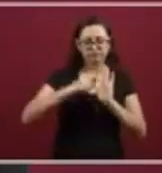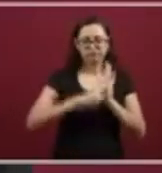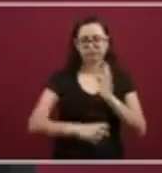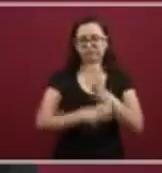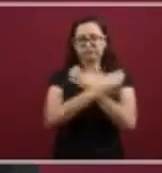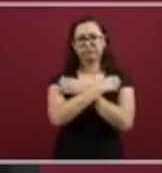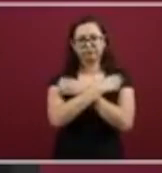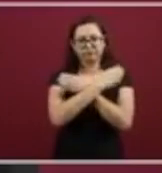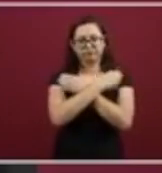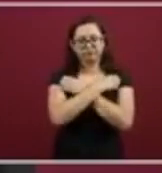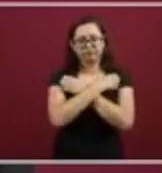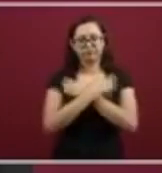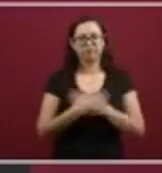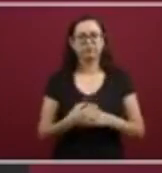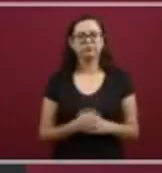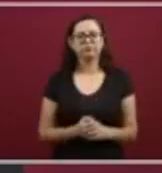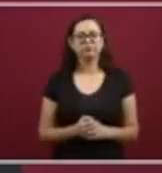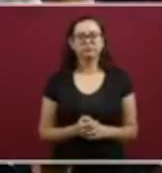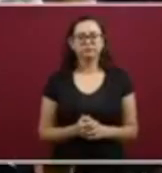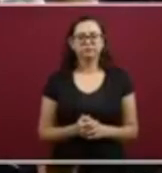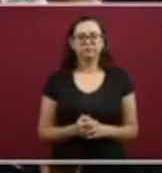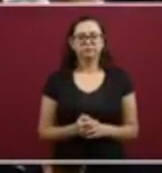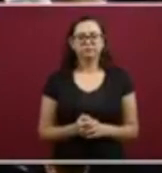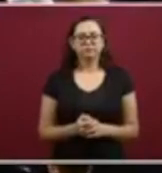educativa, que